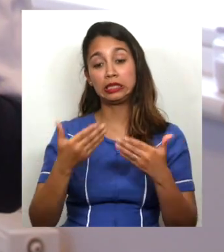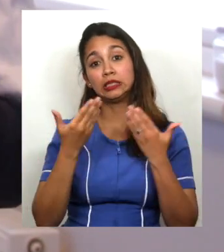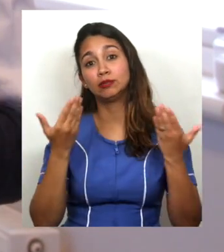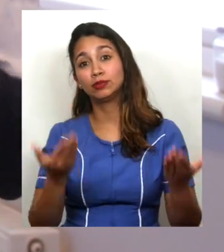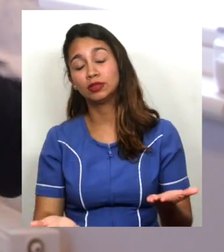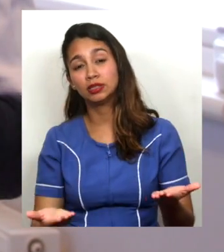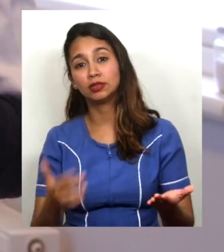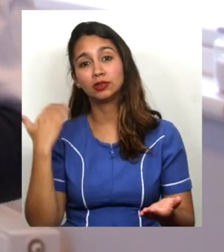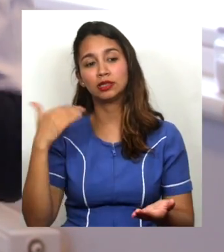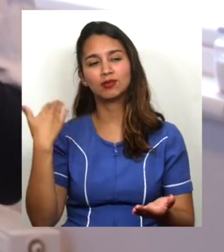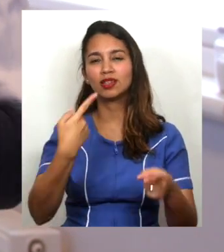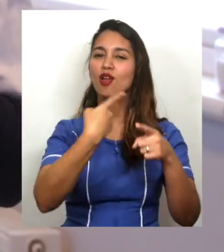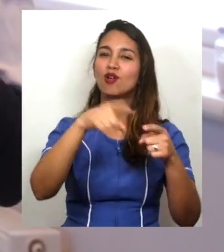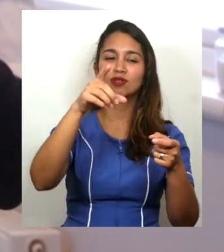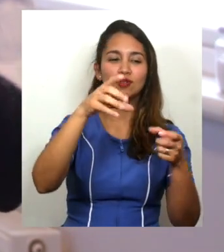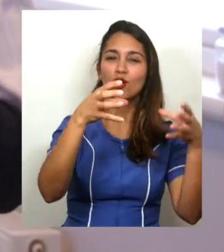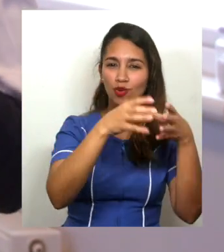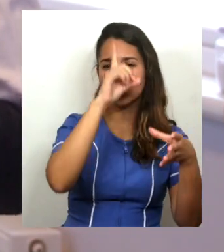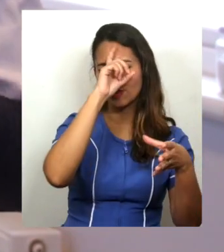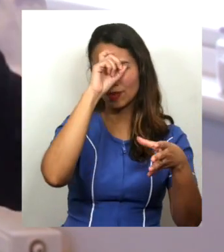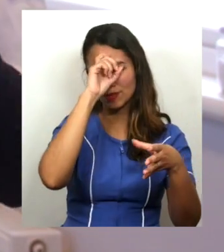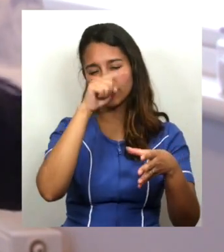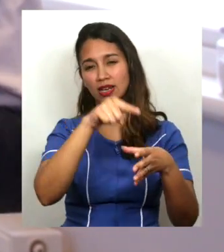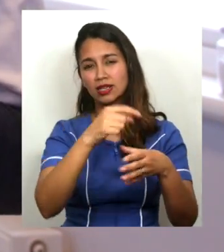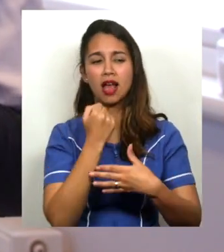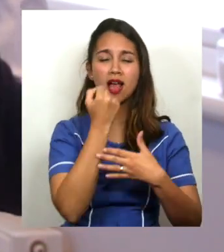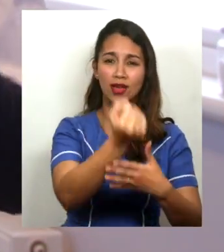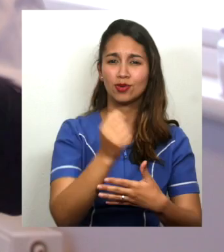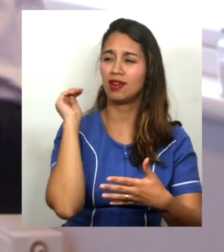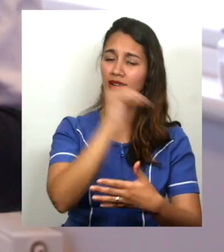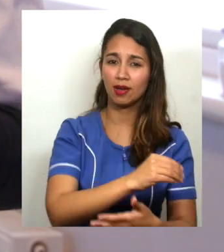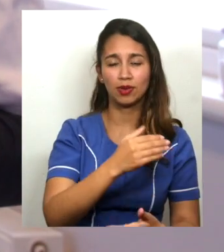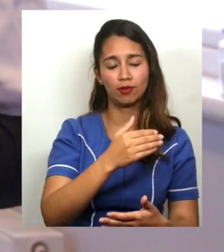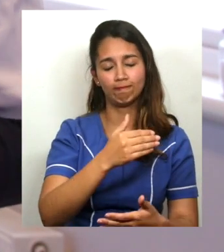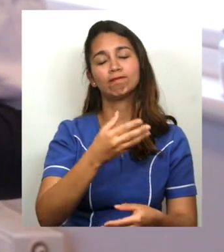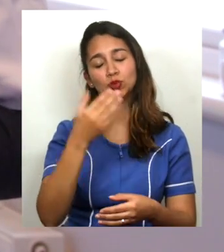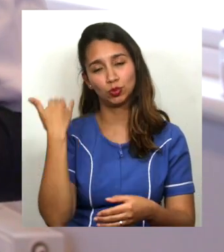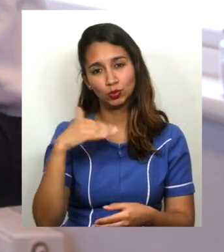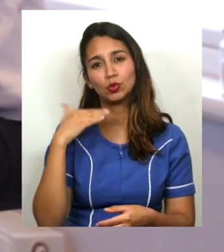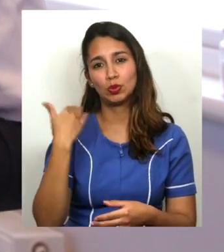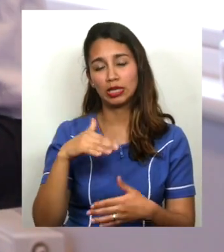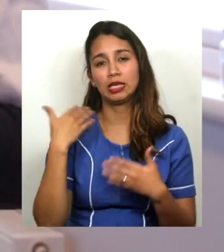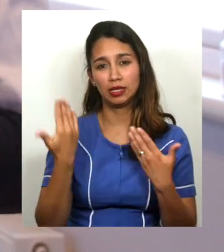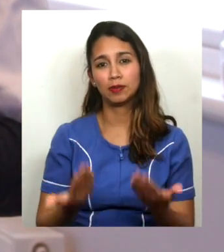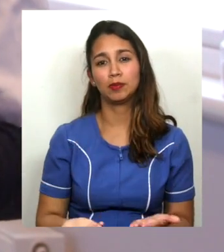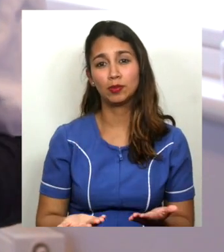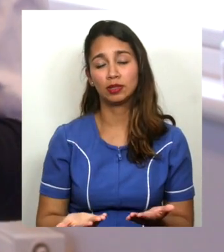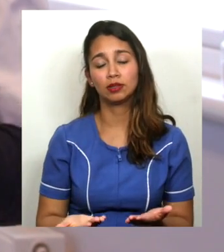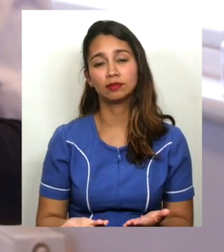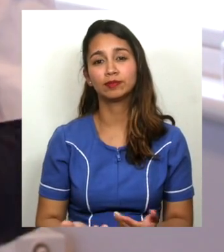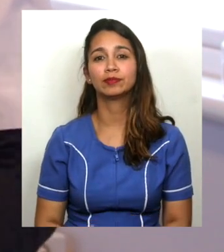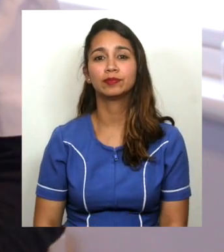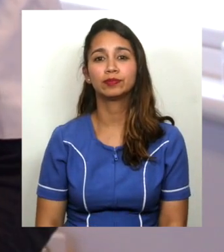la necesidad de contar con establecimientos que permitan resolver con mayor prontitud las necesidades de la comunidad se